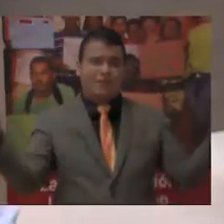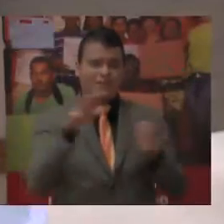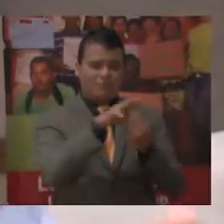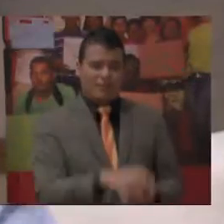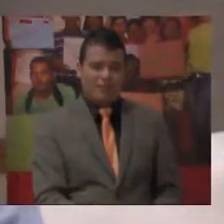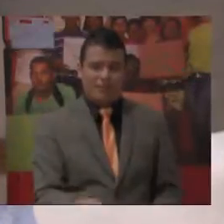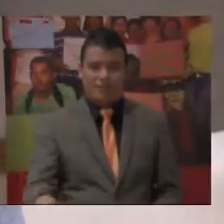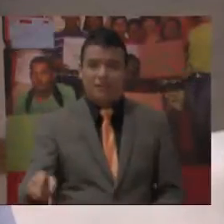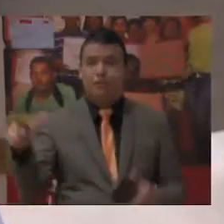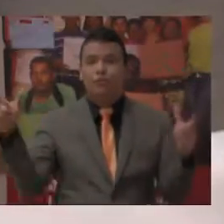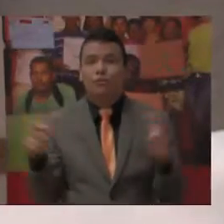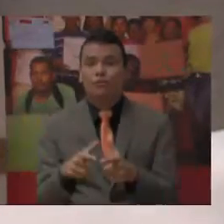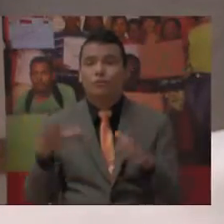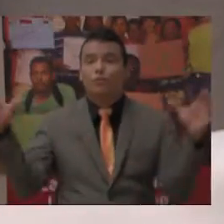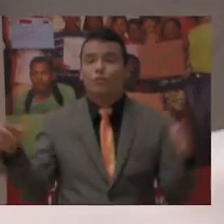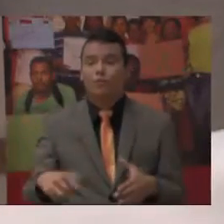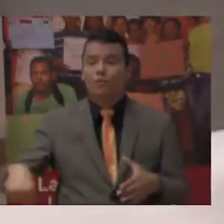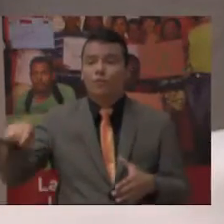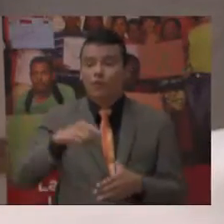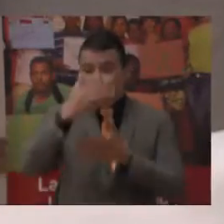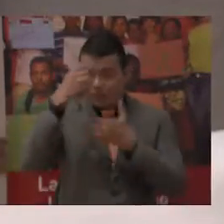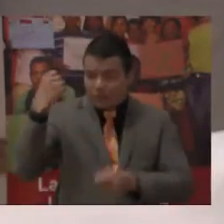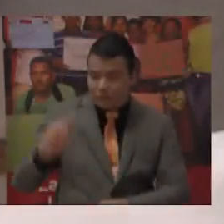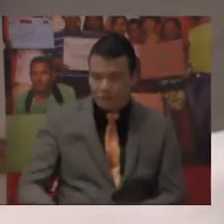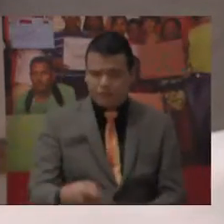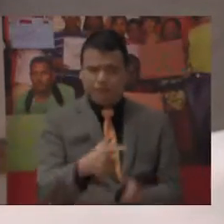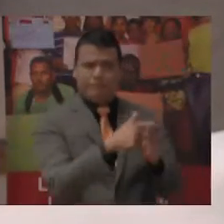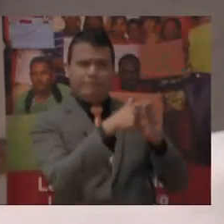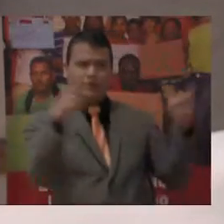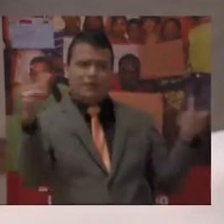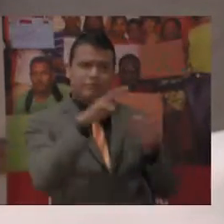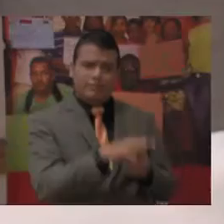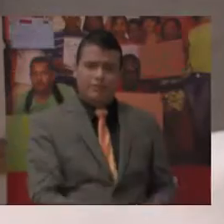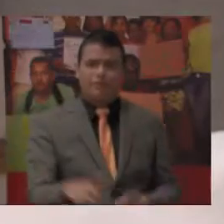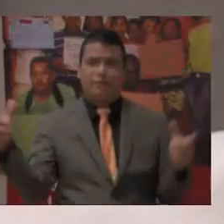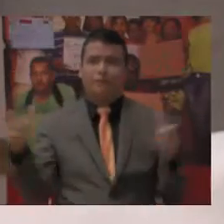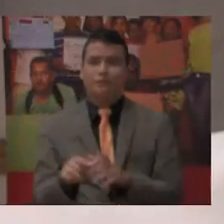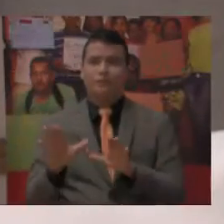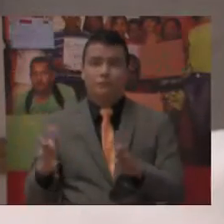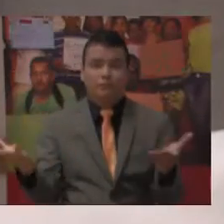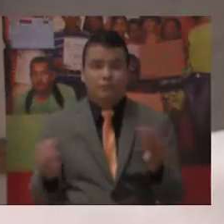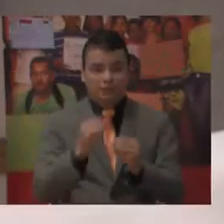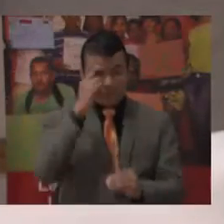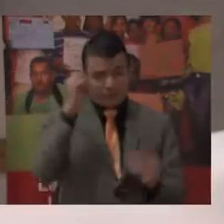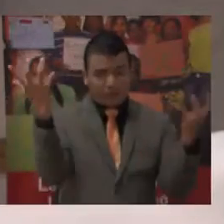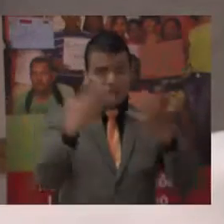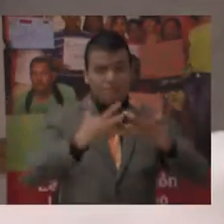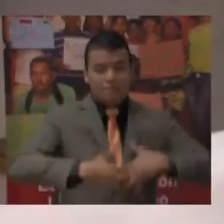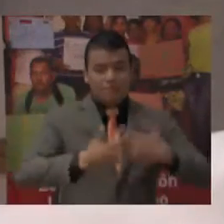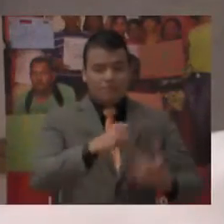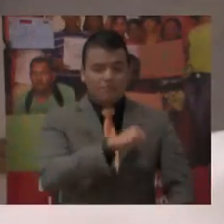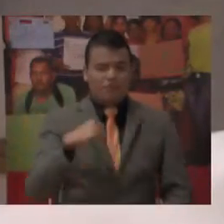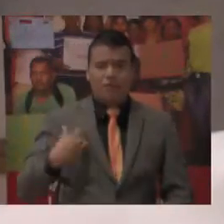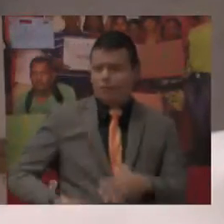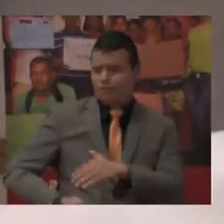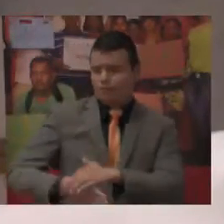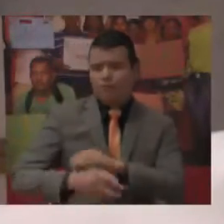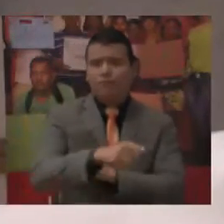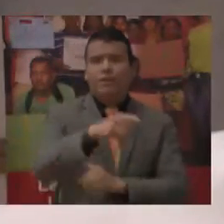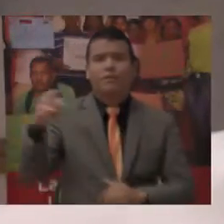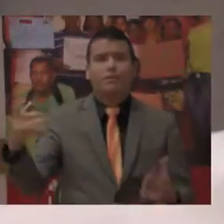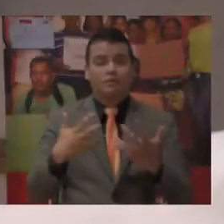ahí estamos tratando de crear un equilibrio. Si lo he hecho desde el punto de vista privado y lo seguiremos haciendo, y aquí hay empresas que